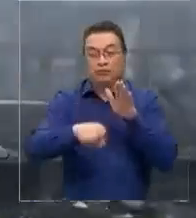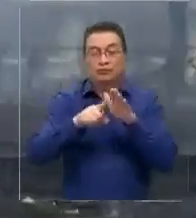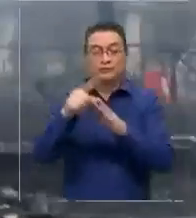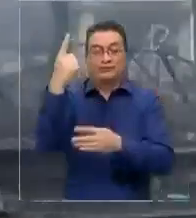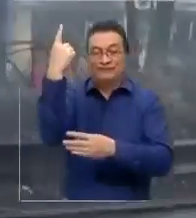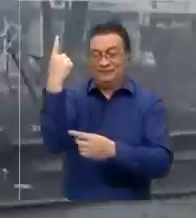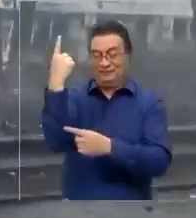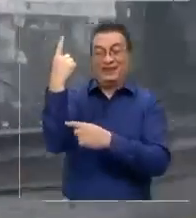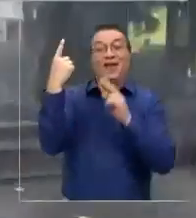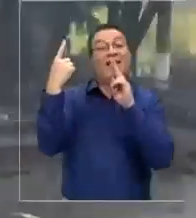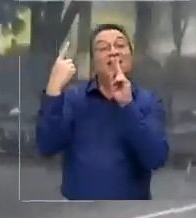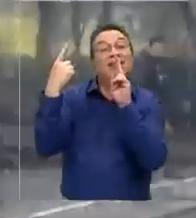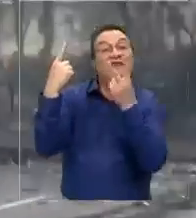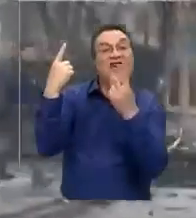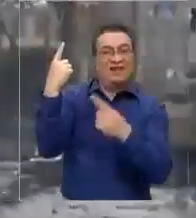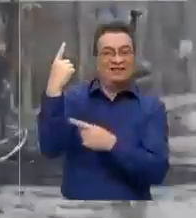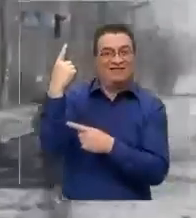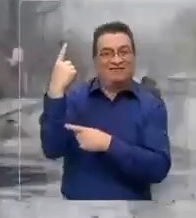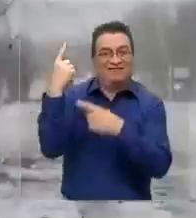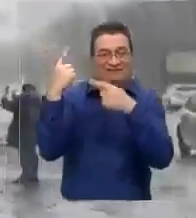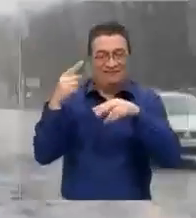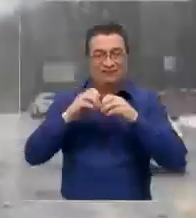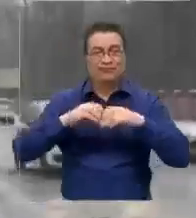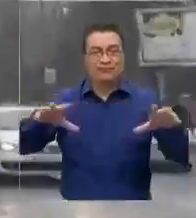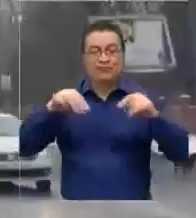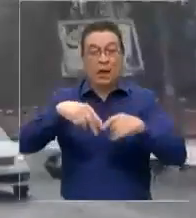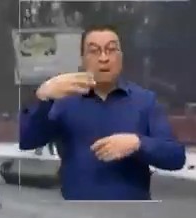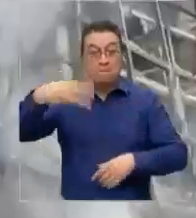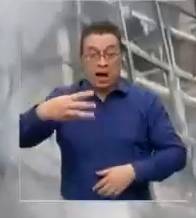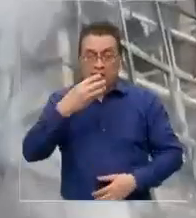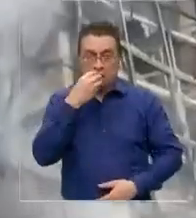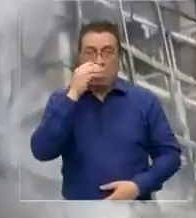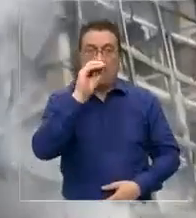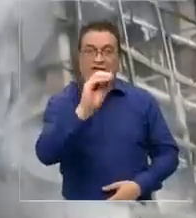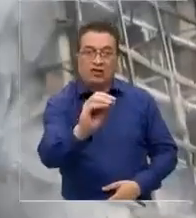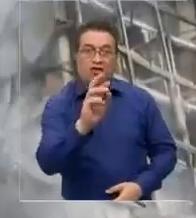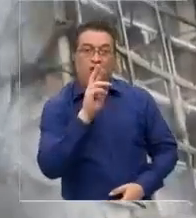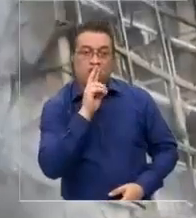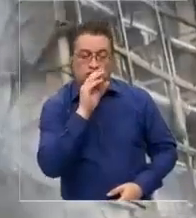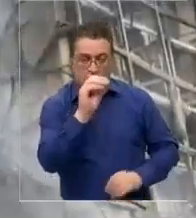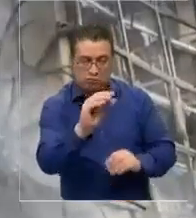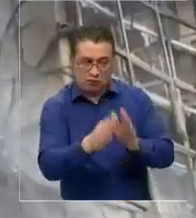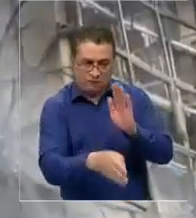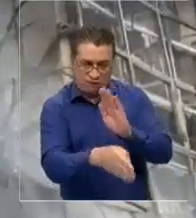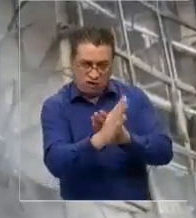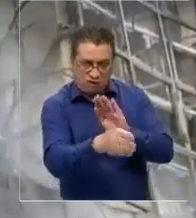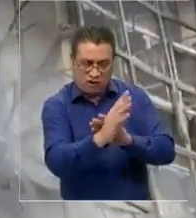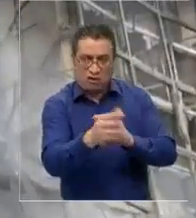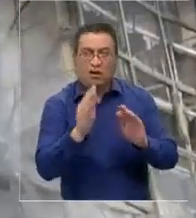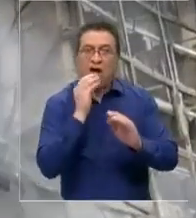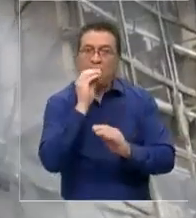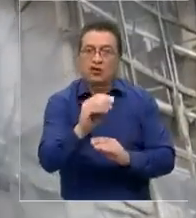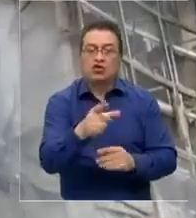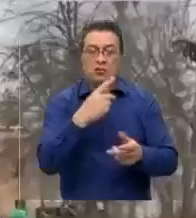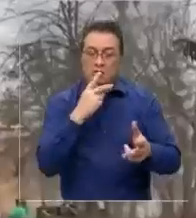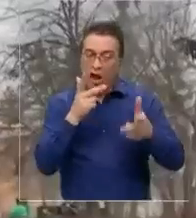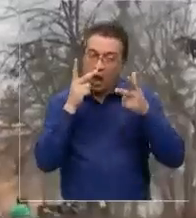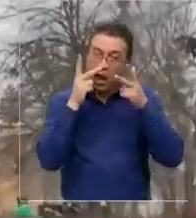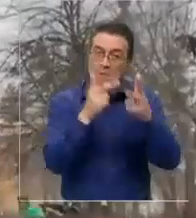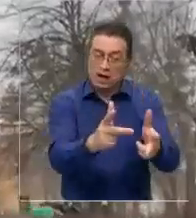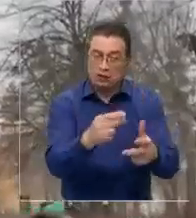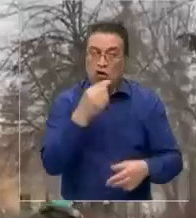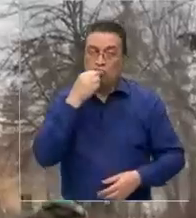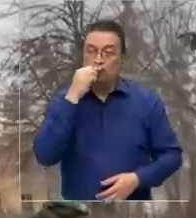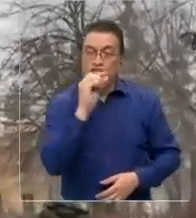de televisión de Kiev después de que los rusos este martes advirtieran a la población abandonar la capital ante la amenaza de ataques